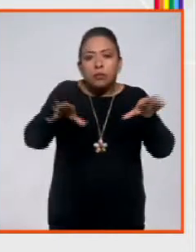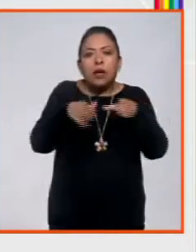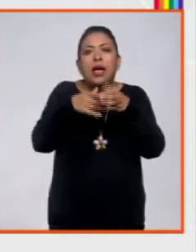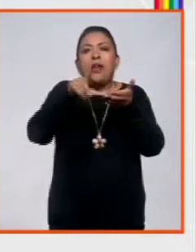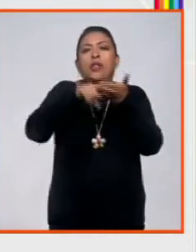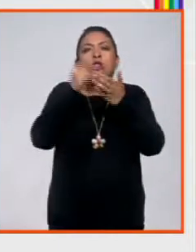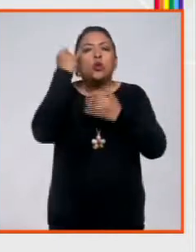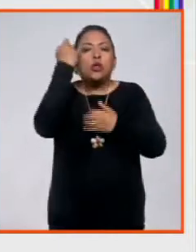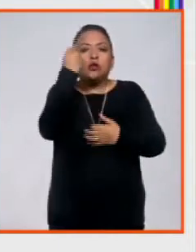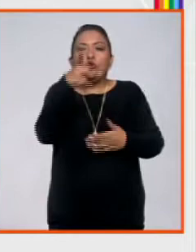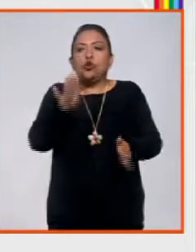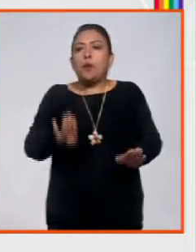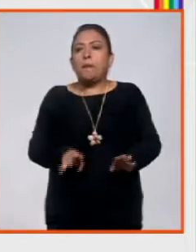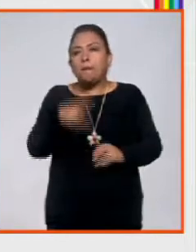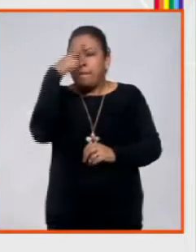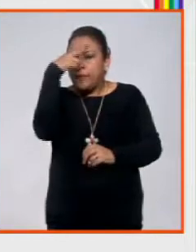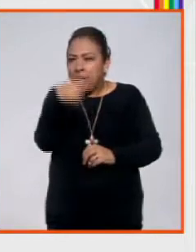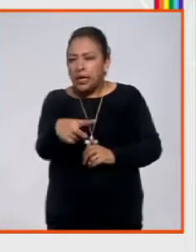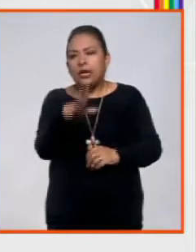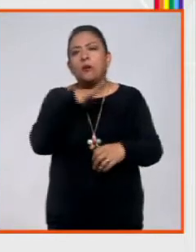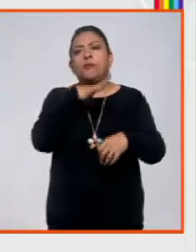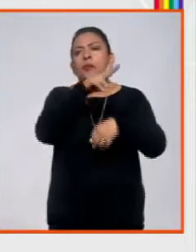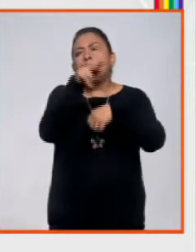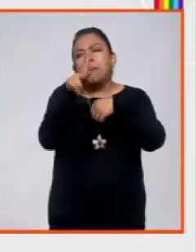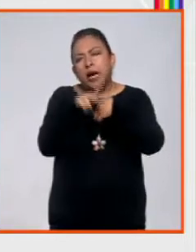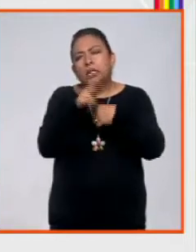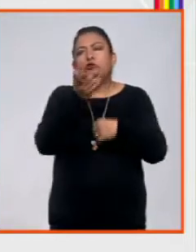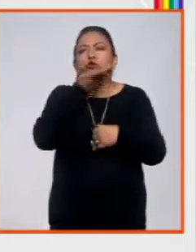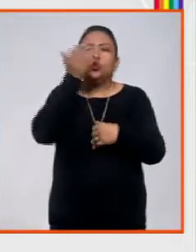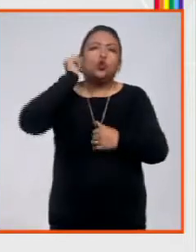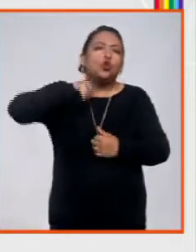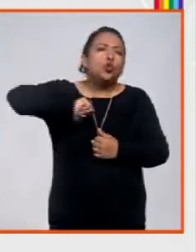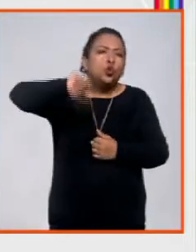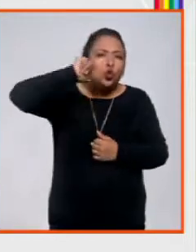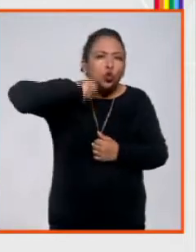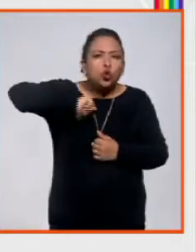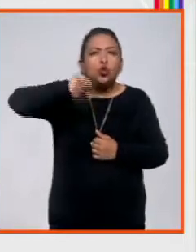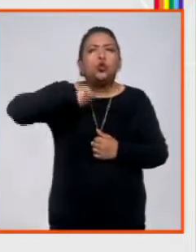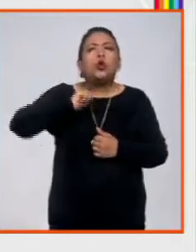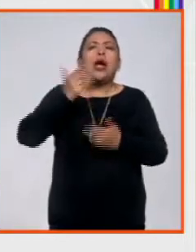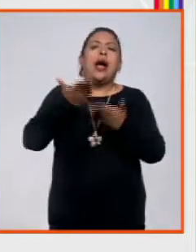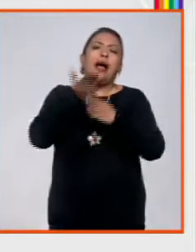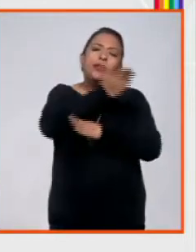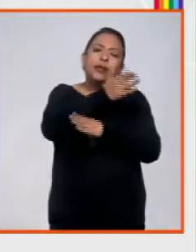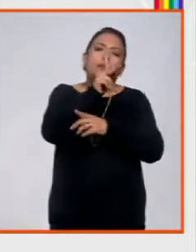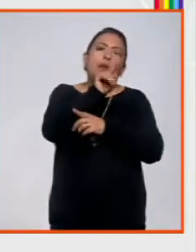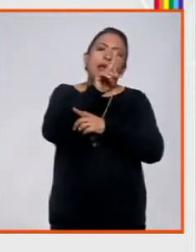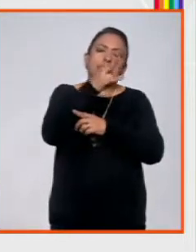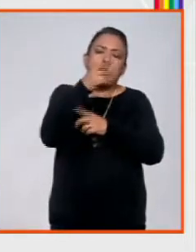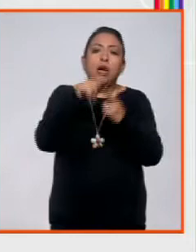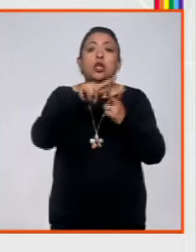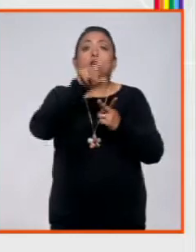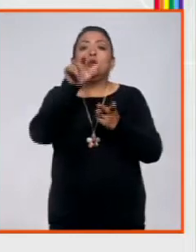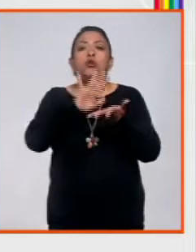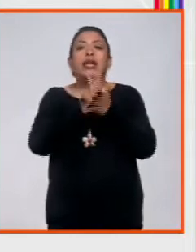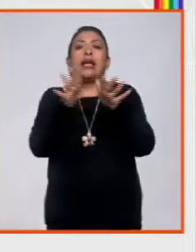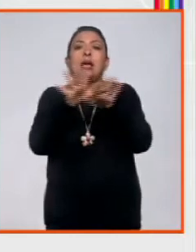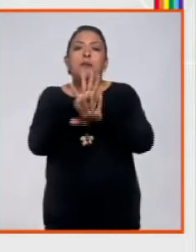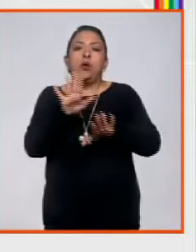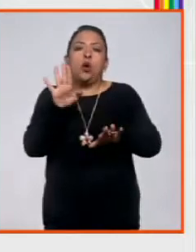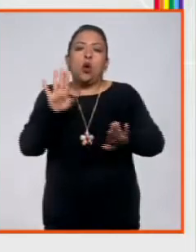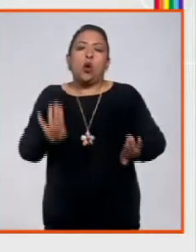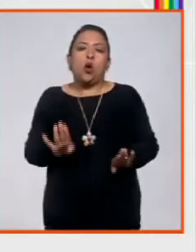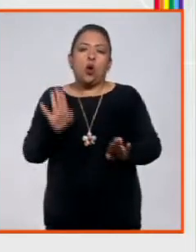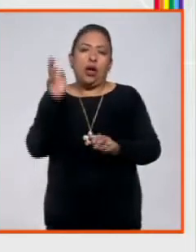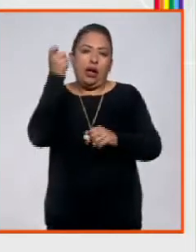de lo mexicano como un país digamos una tradición milenaria con un pasado prehispánico y un pasado europeo es digamos la primera